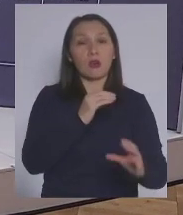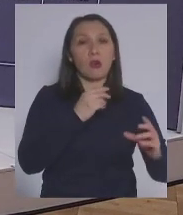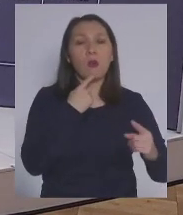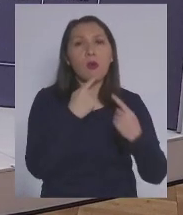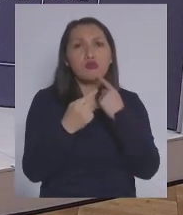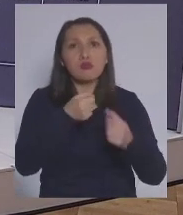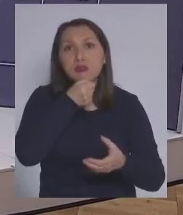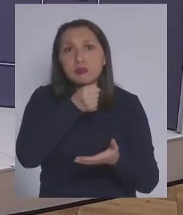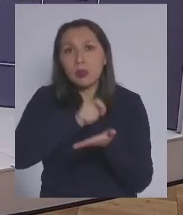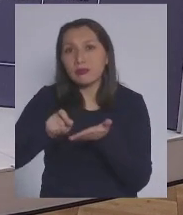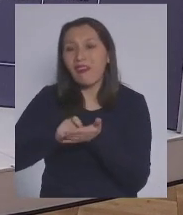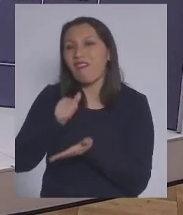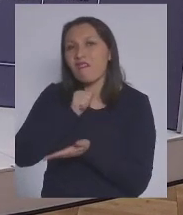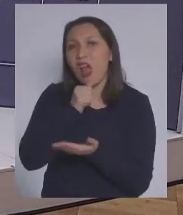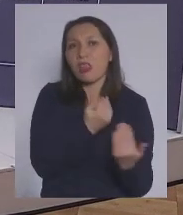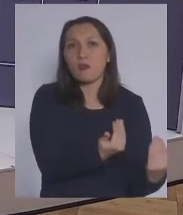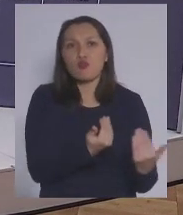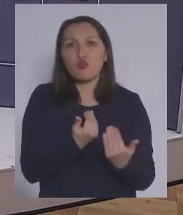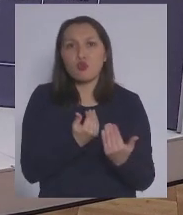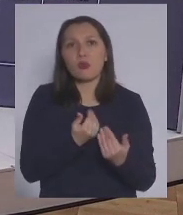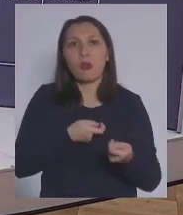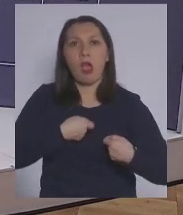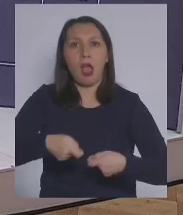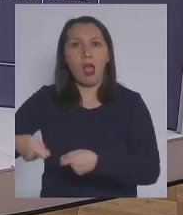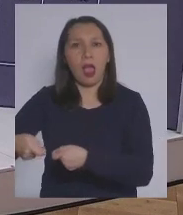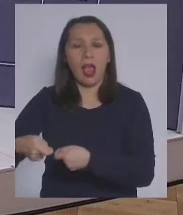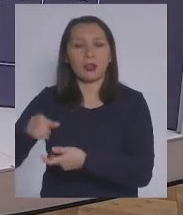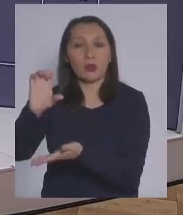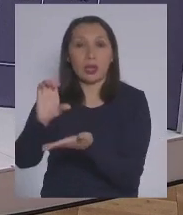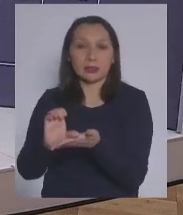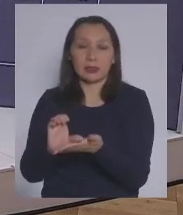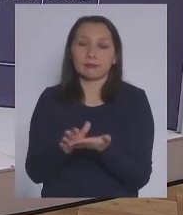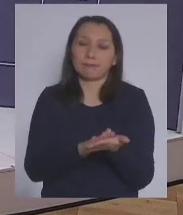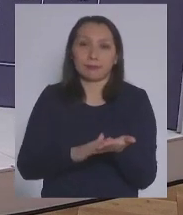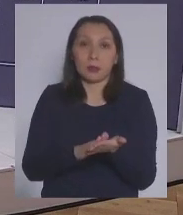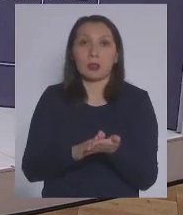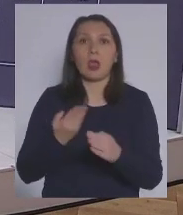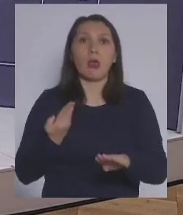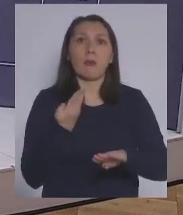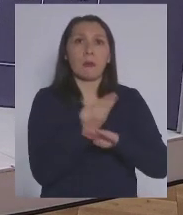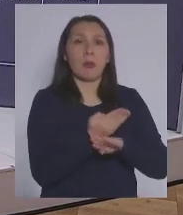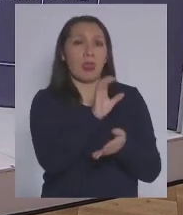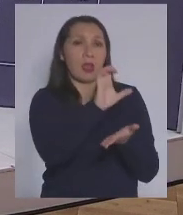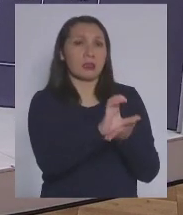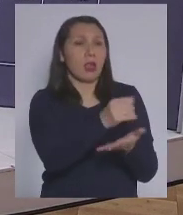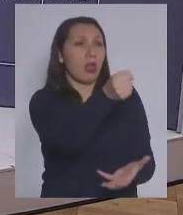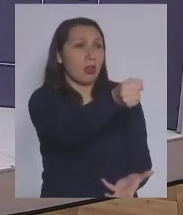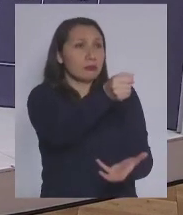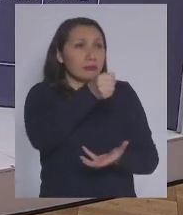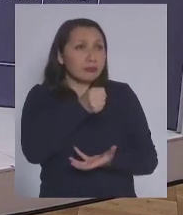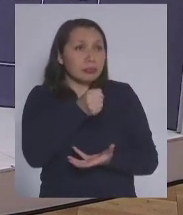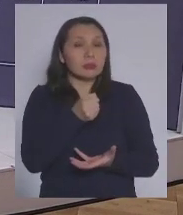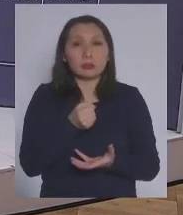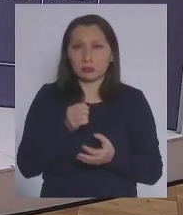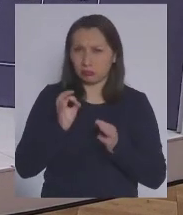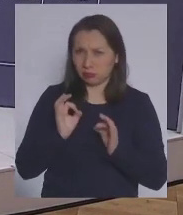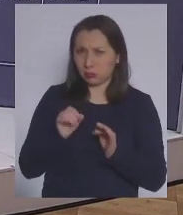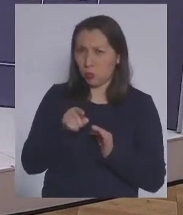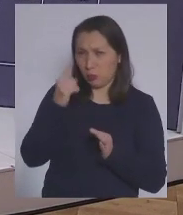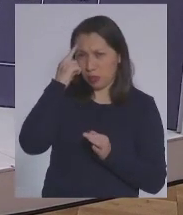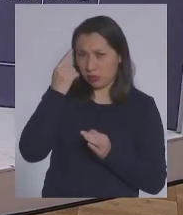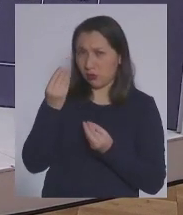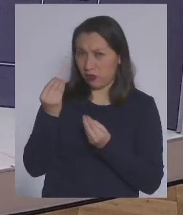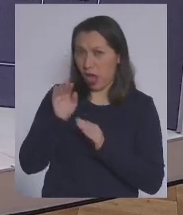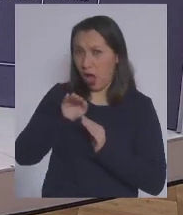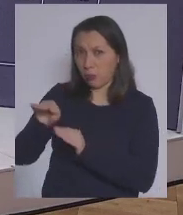que falta apoyo financiero del estado es decir está pidiendo al estado que ayude con recursos está previsto financiar este